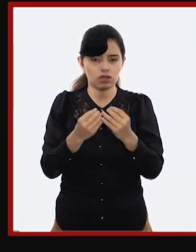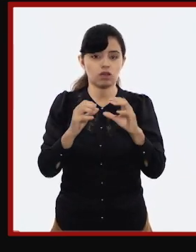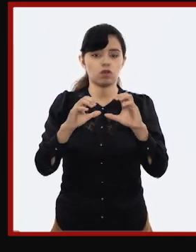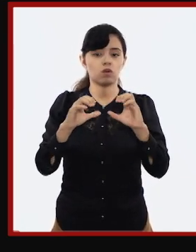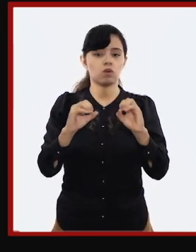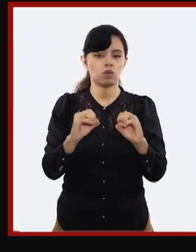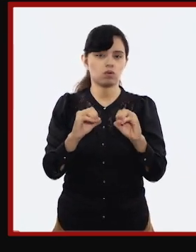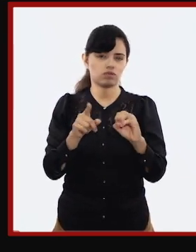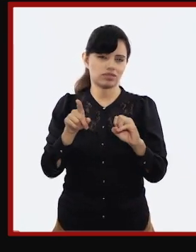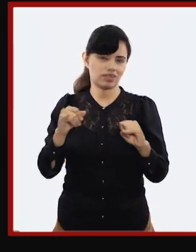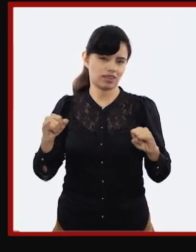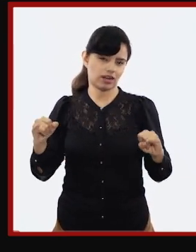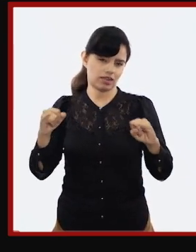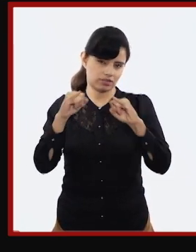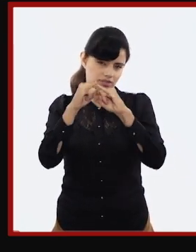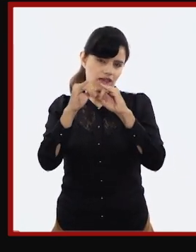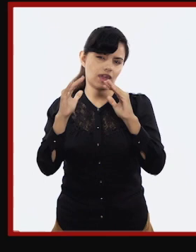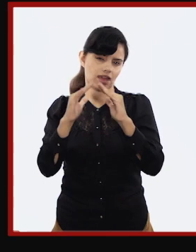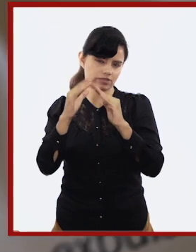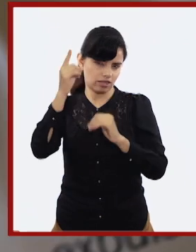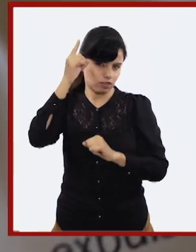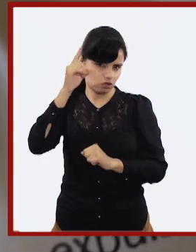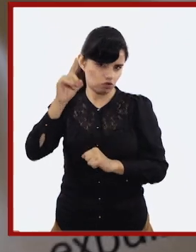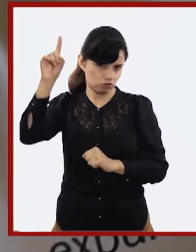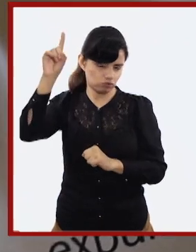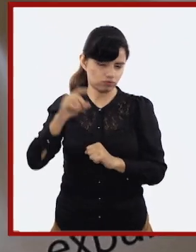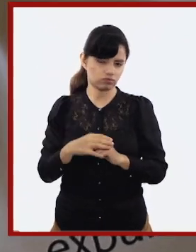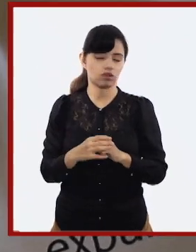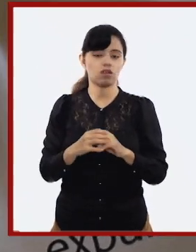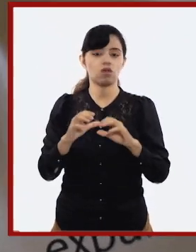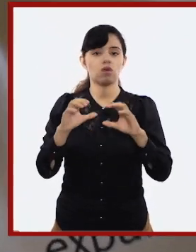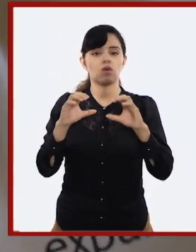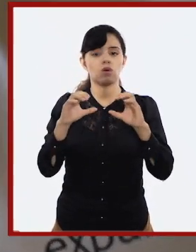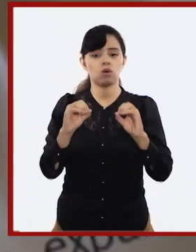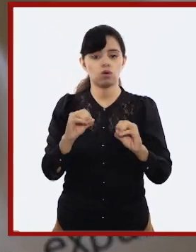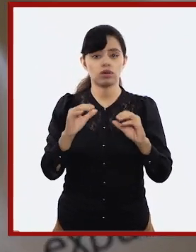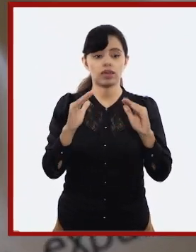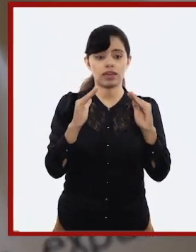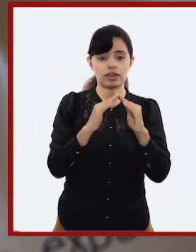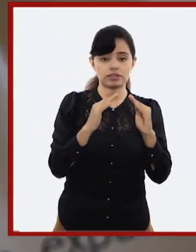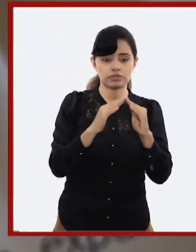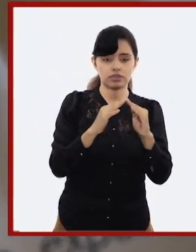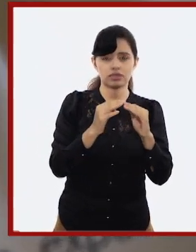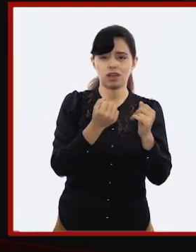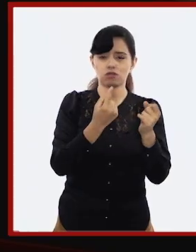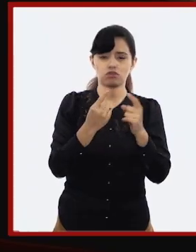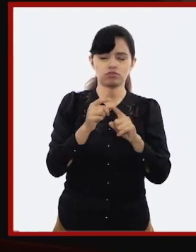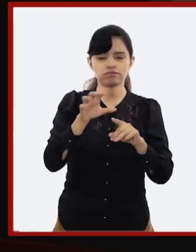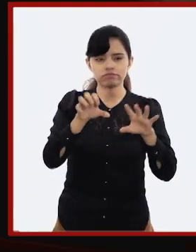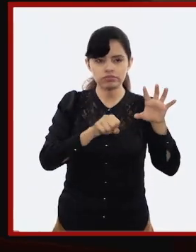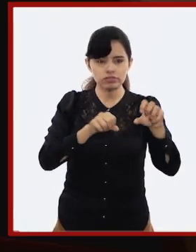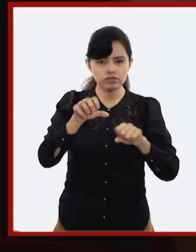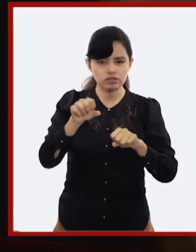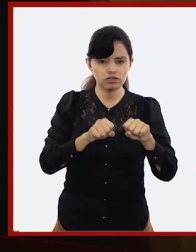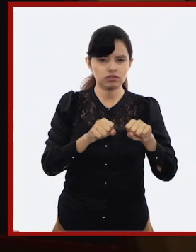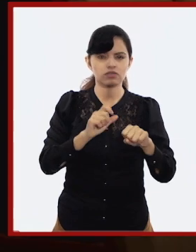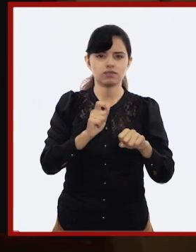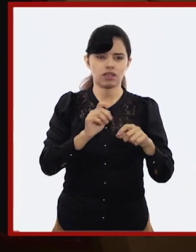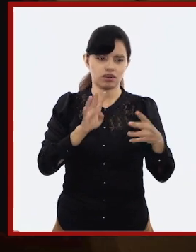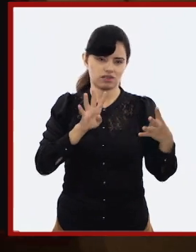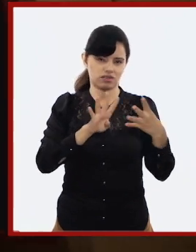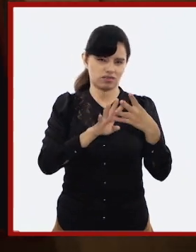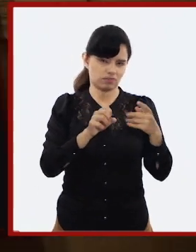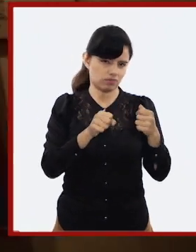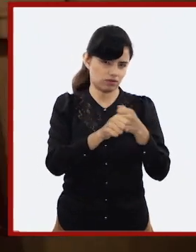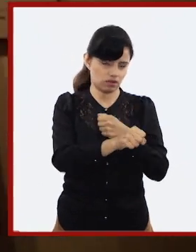las casas de Dios, que eran los conventos, o en las casas de recogimiento, que eran los